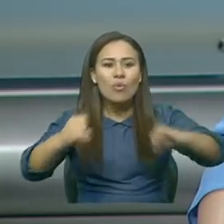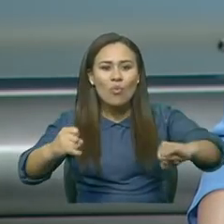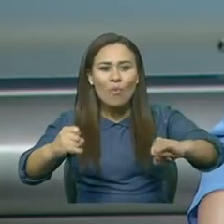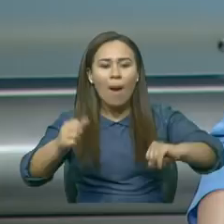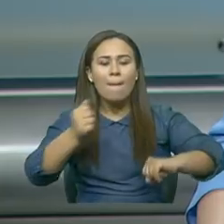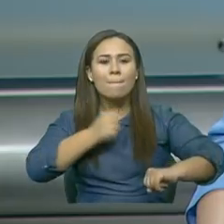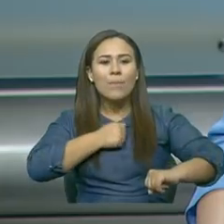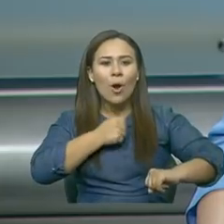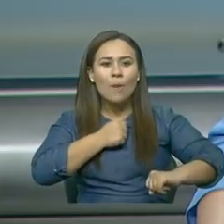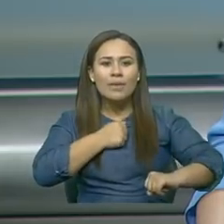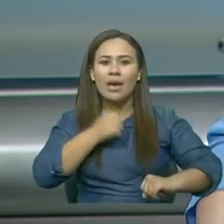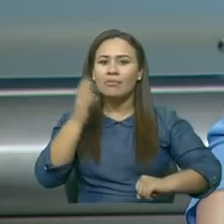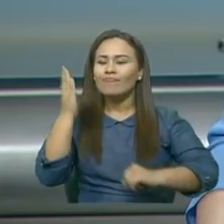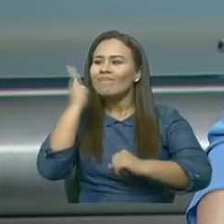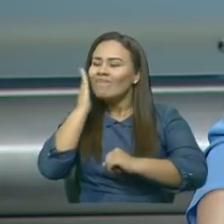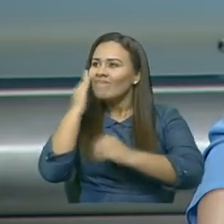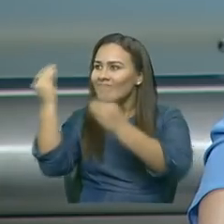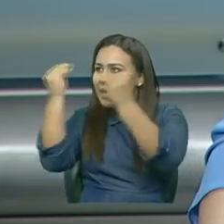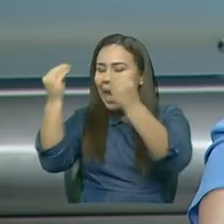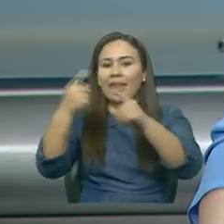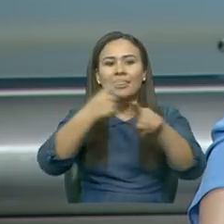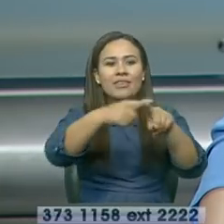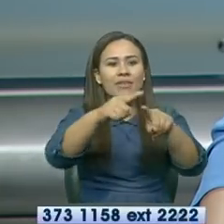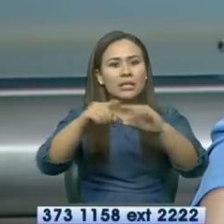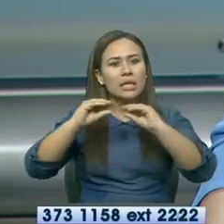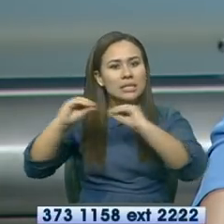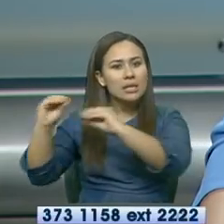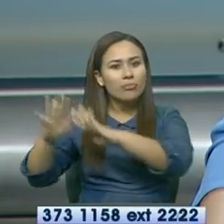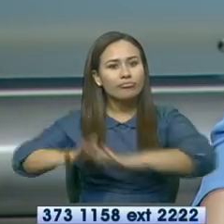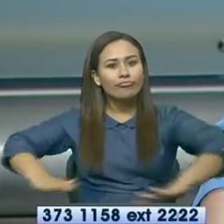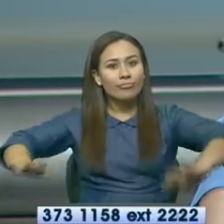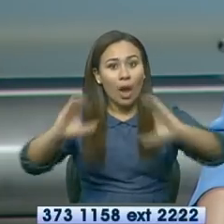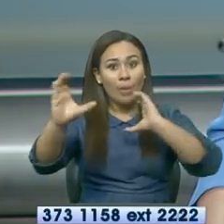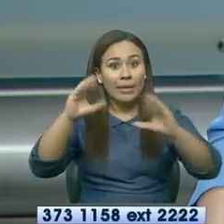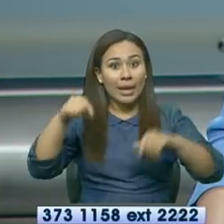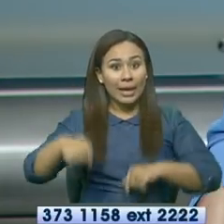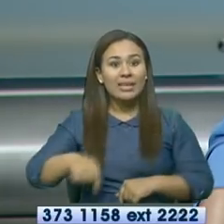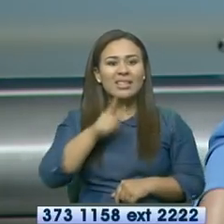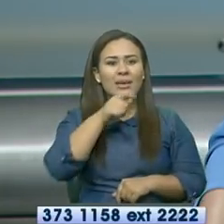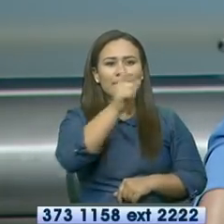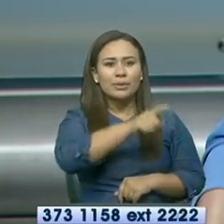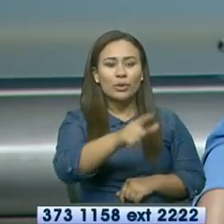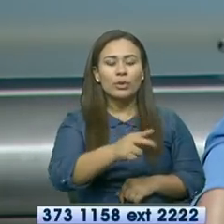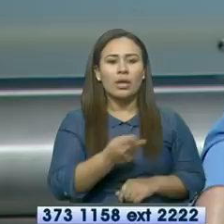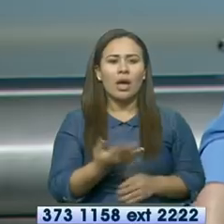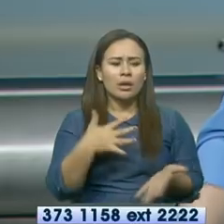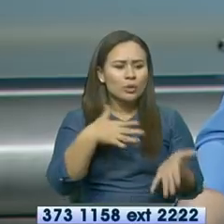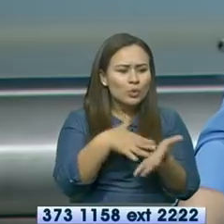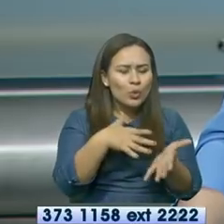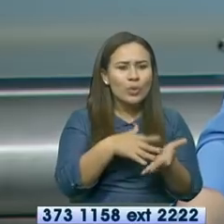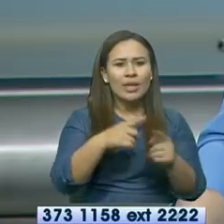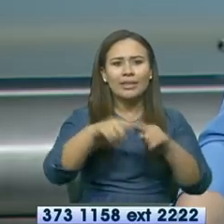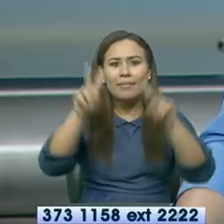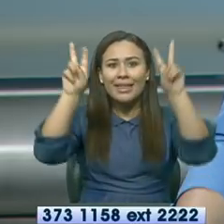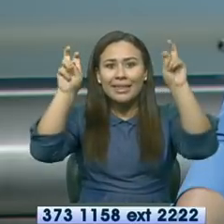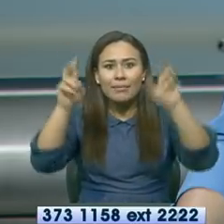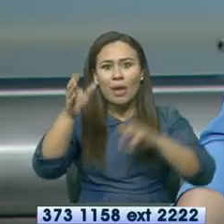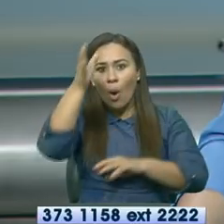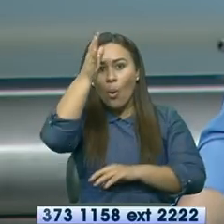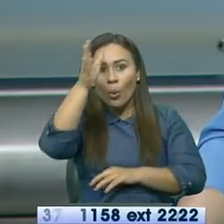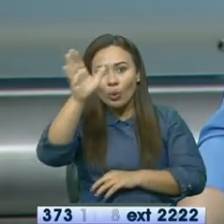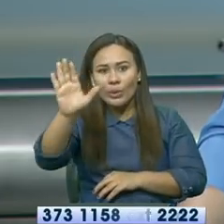preservar la diversidad lingüística en nuestro país estudiantes y docentes del sistema de educación intercultural bilingüe